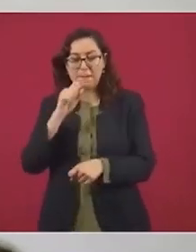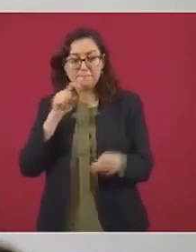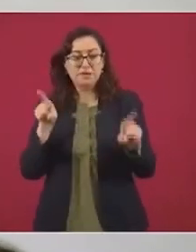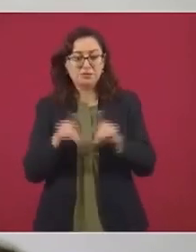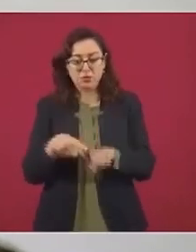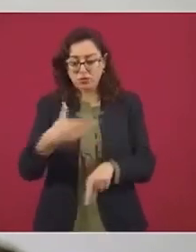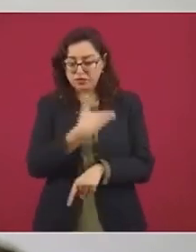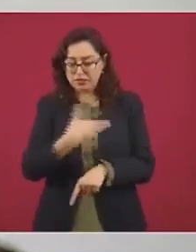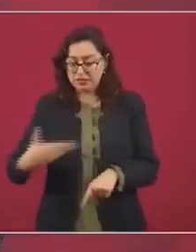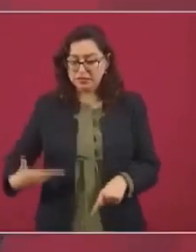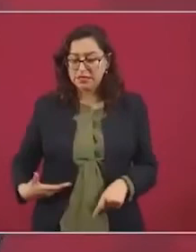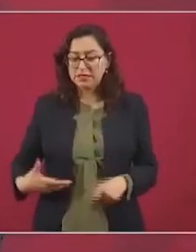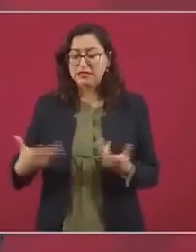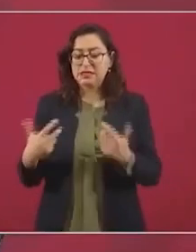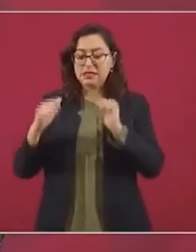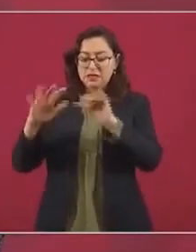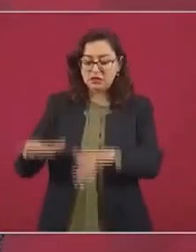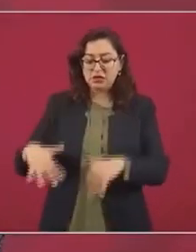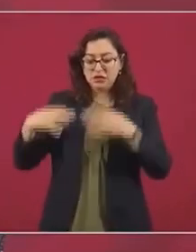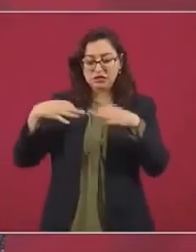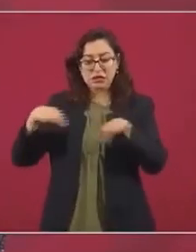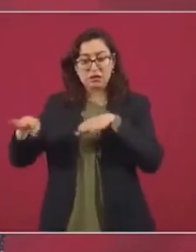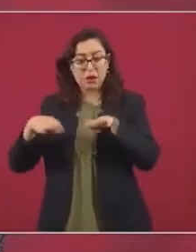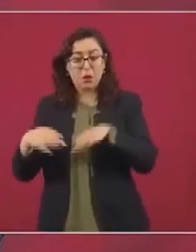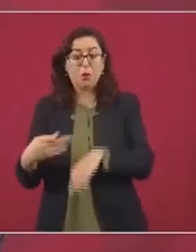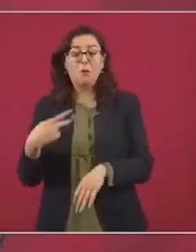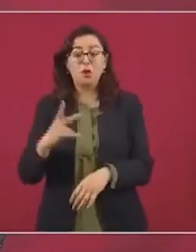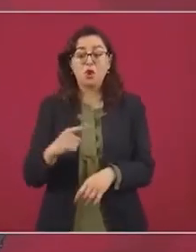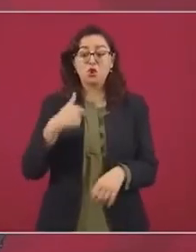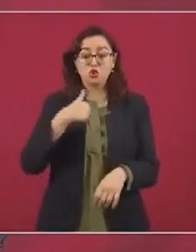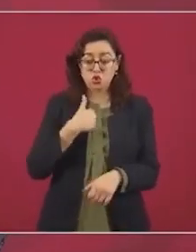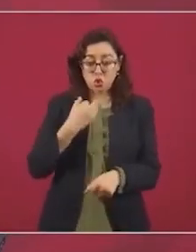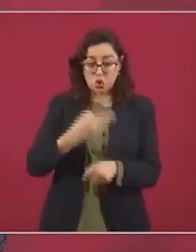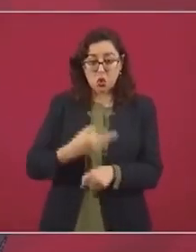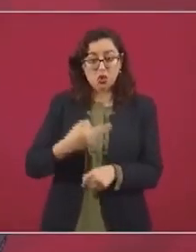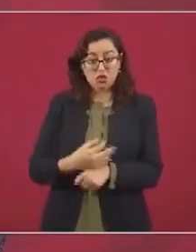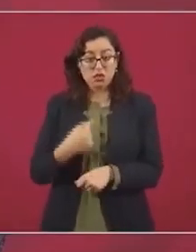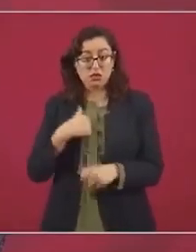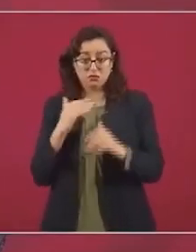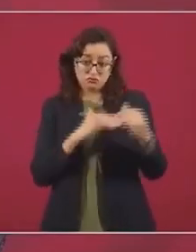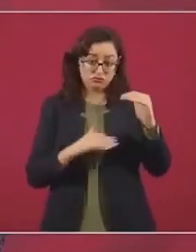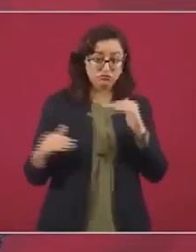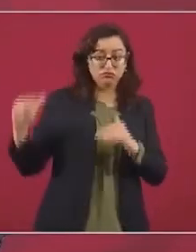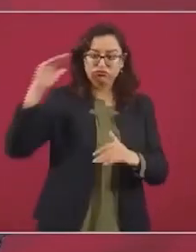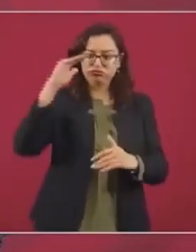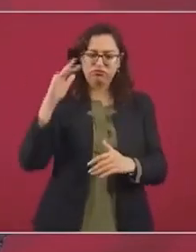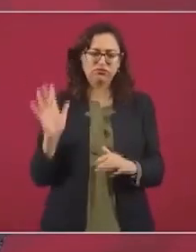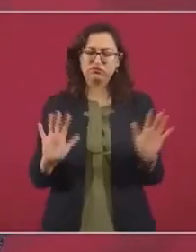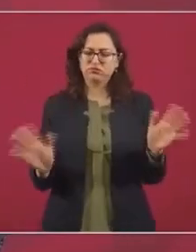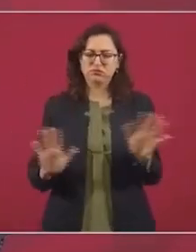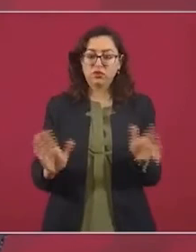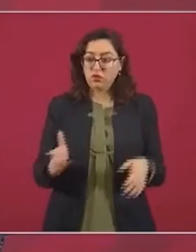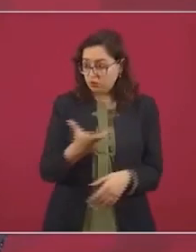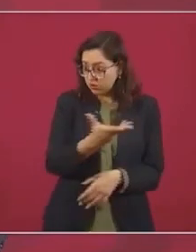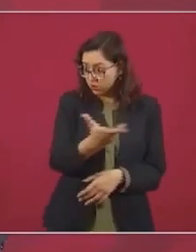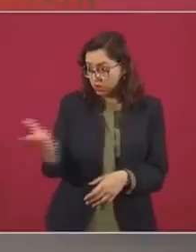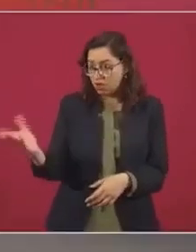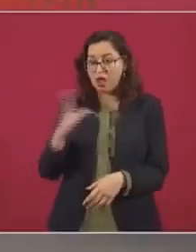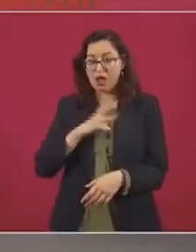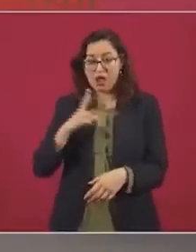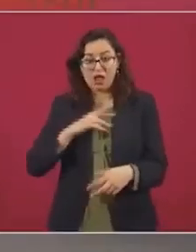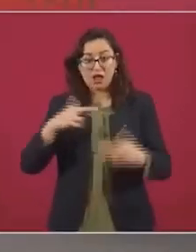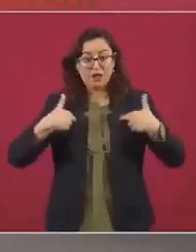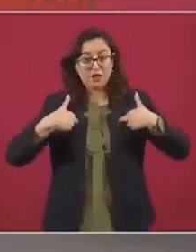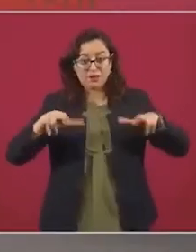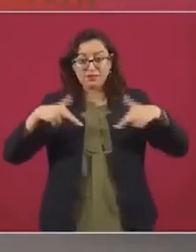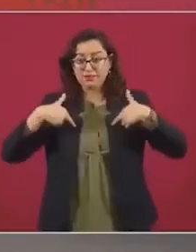esa mi posición. Los compañeros de distintas organizaciones obreras que están aquí, que algunas veces